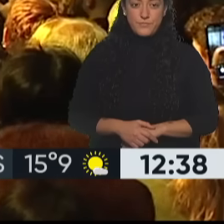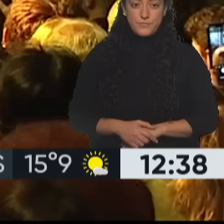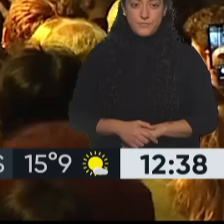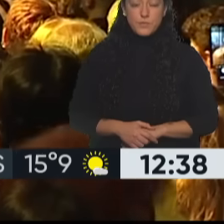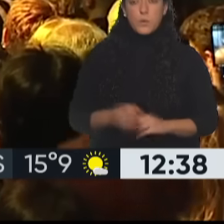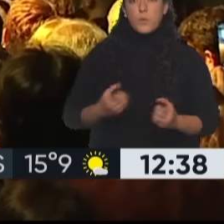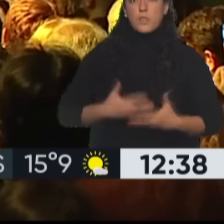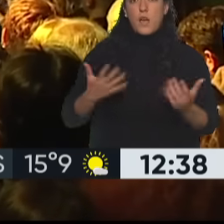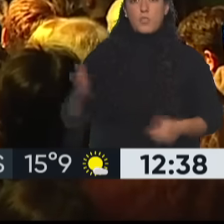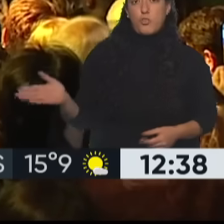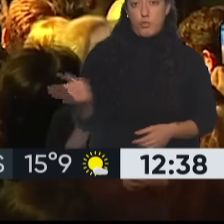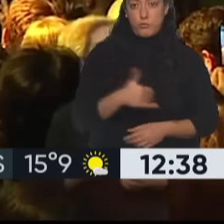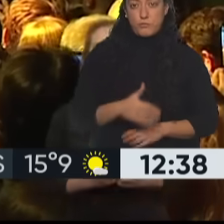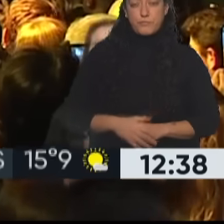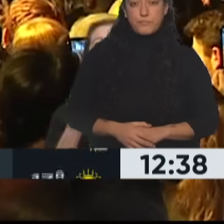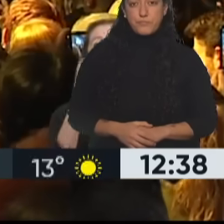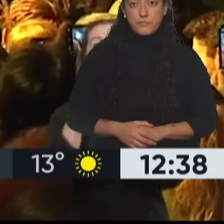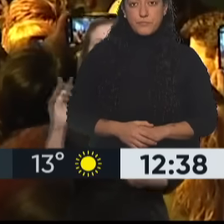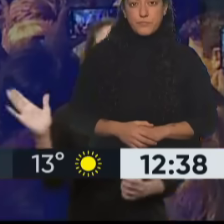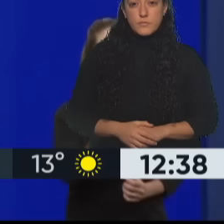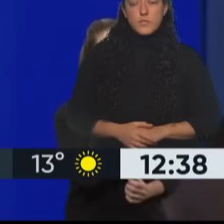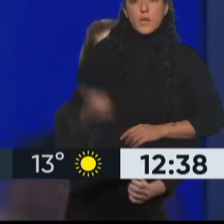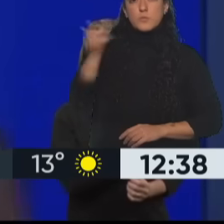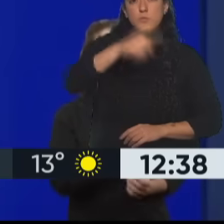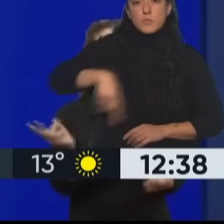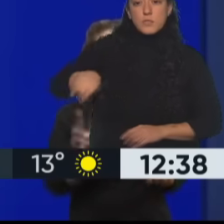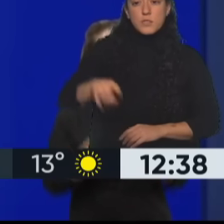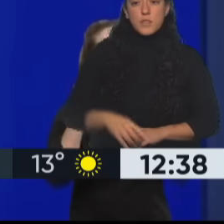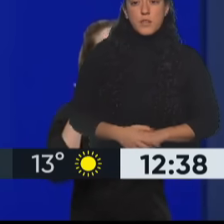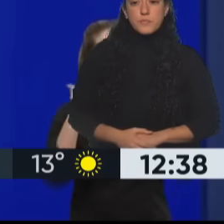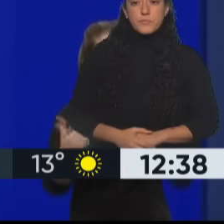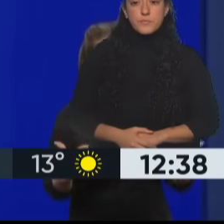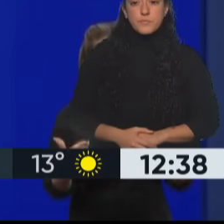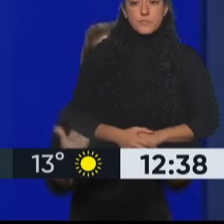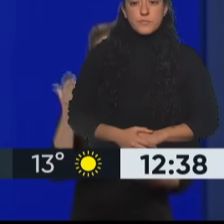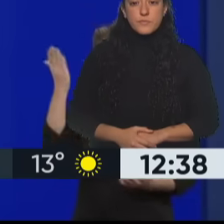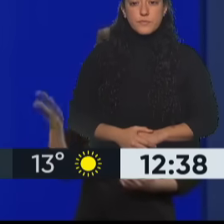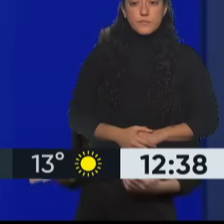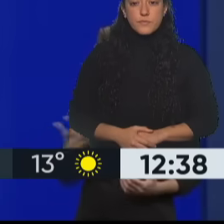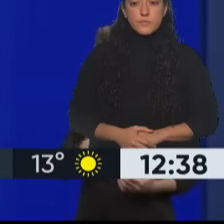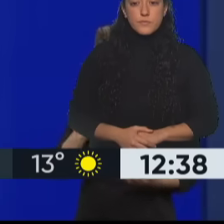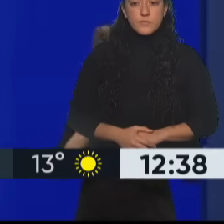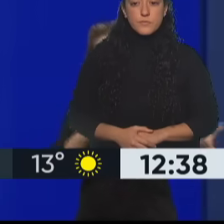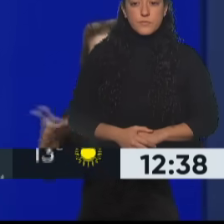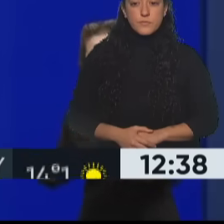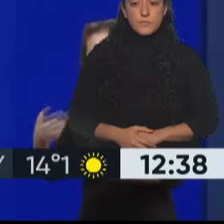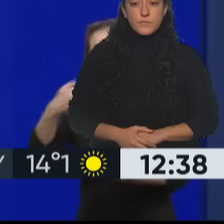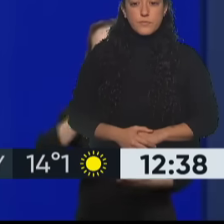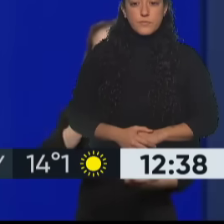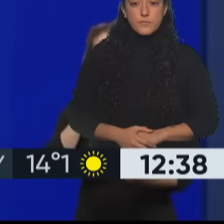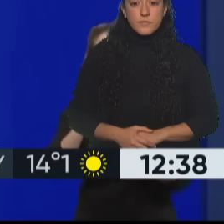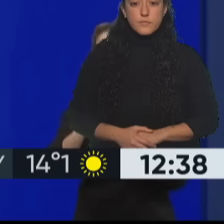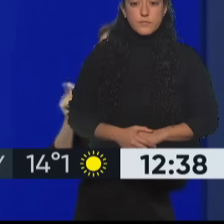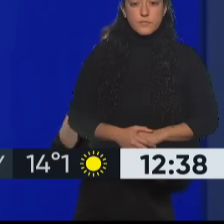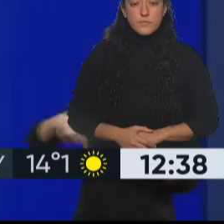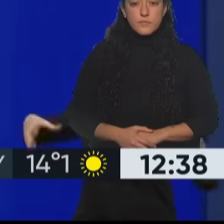Buenos días a todos. Les agradezco nuevamente a Susan Segal, a Natalio Griman y a los demás integrantes